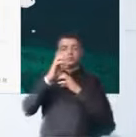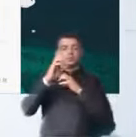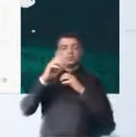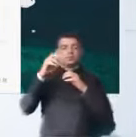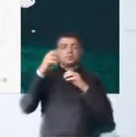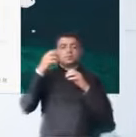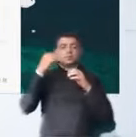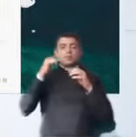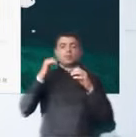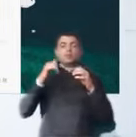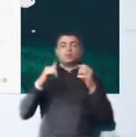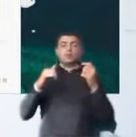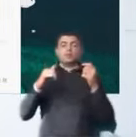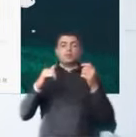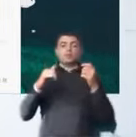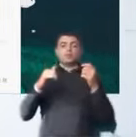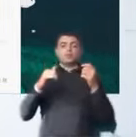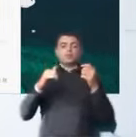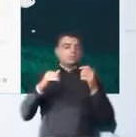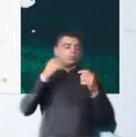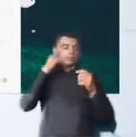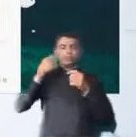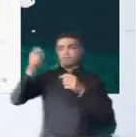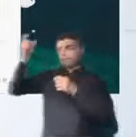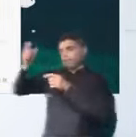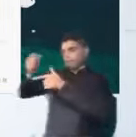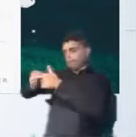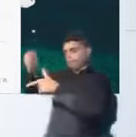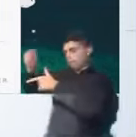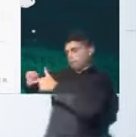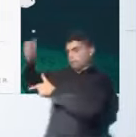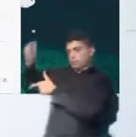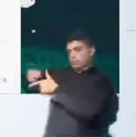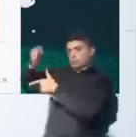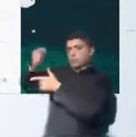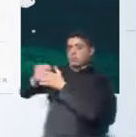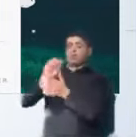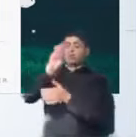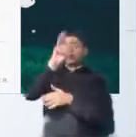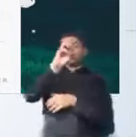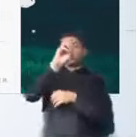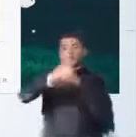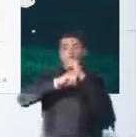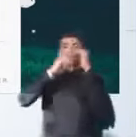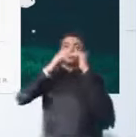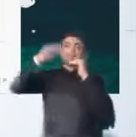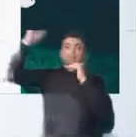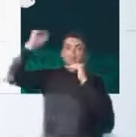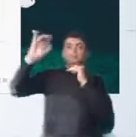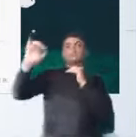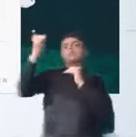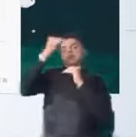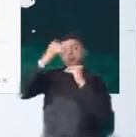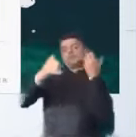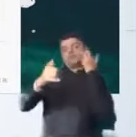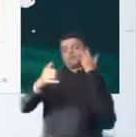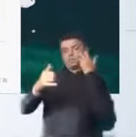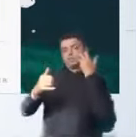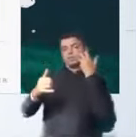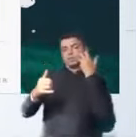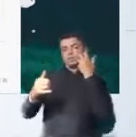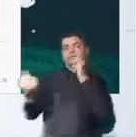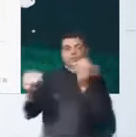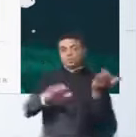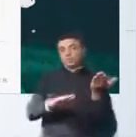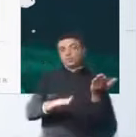El gran porcentaje de personas que fallecen son personas mayores de 80 años. Y son personas que tienen su sistema inmunológico disminuido, y son